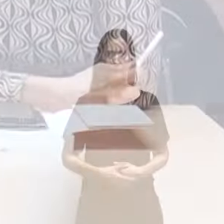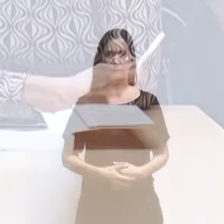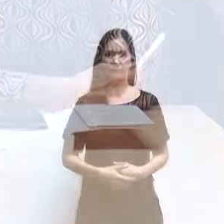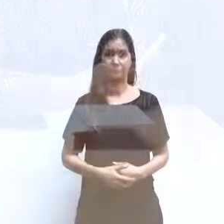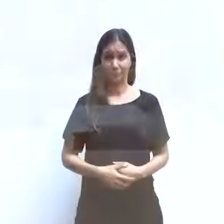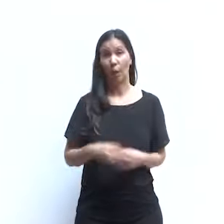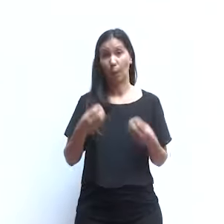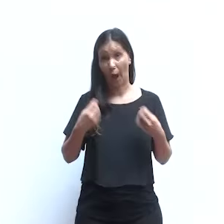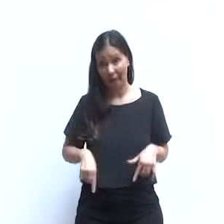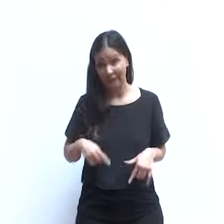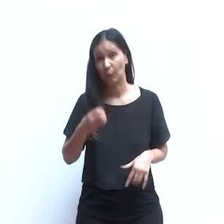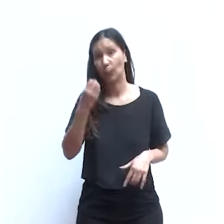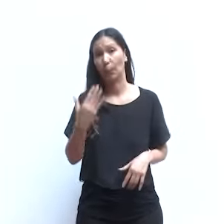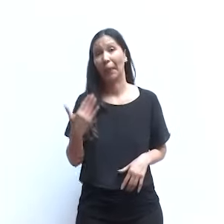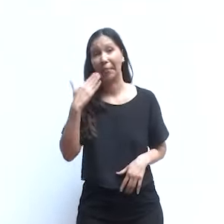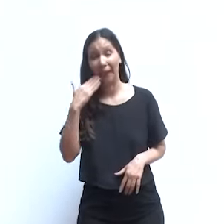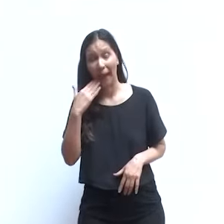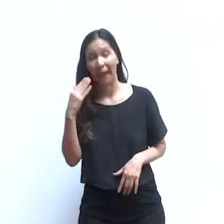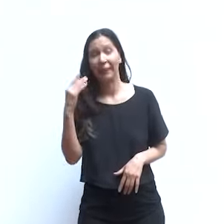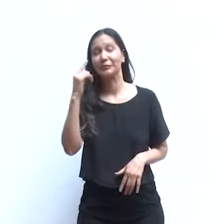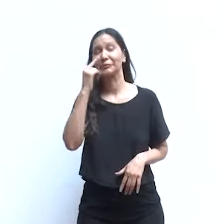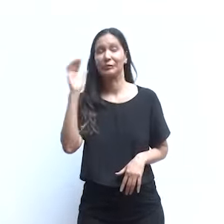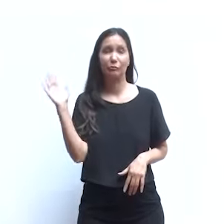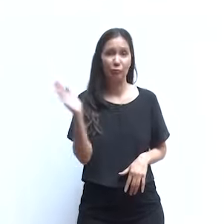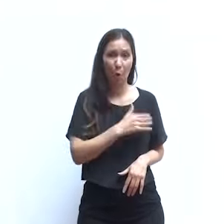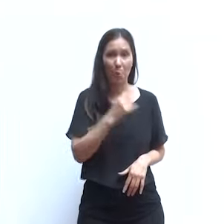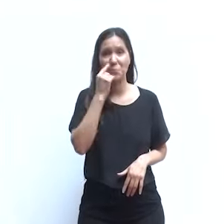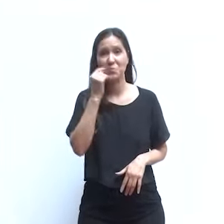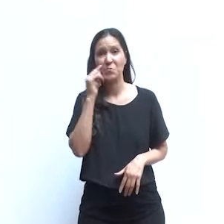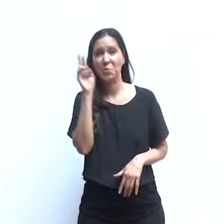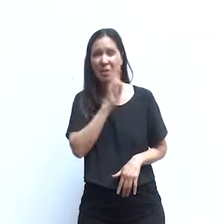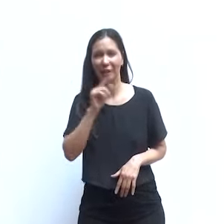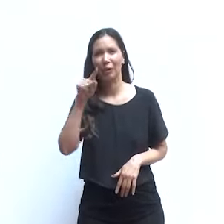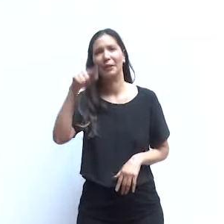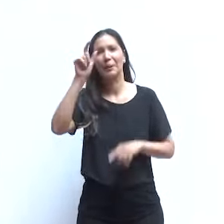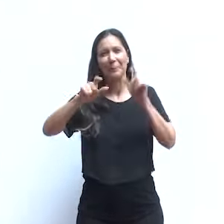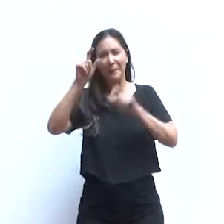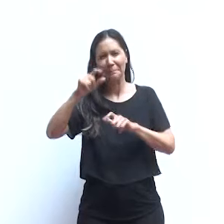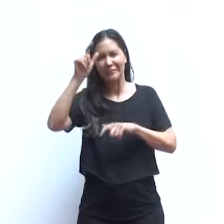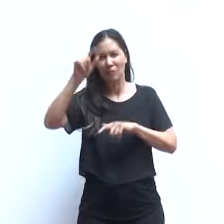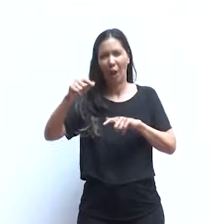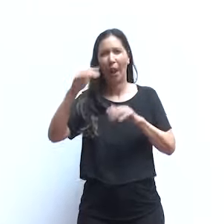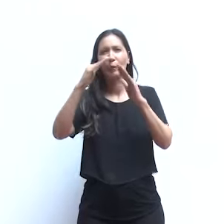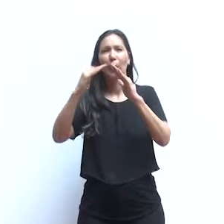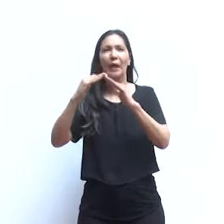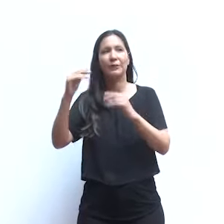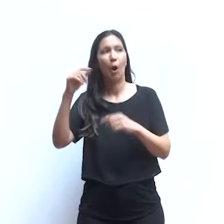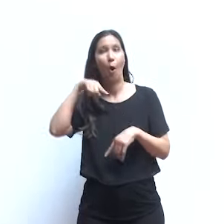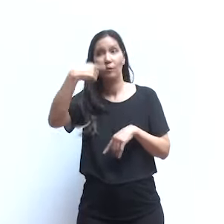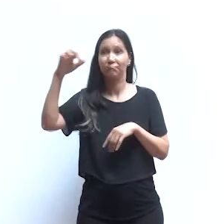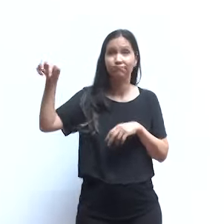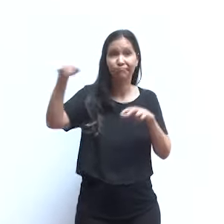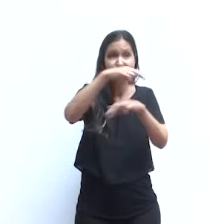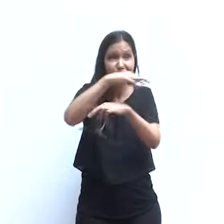bueno ahora sí buenas tardes a todos a todas a todos los que están mirando también y quieren acercarse